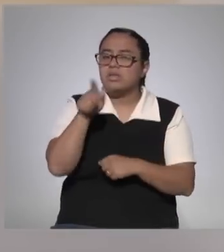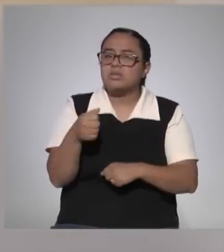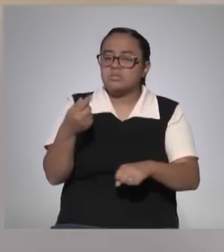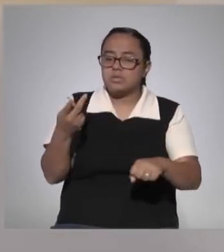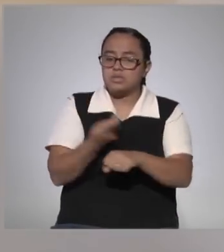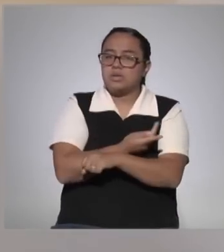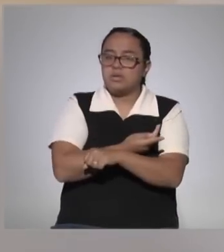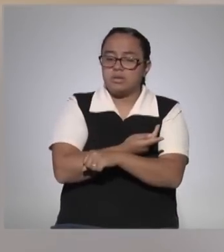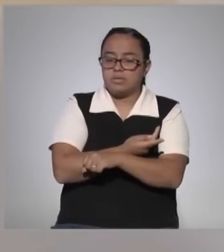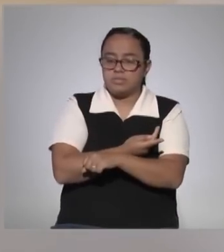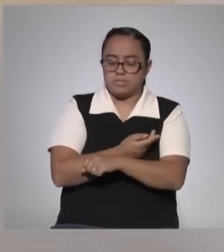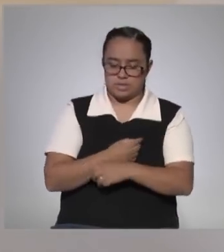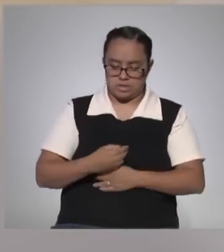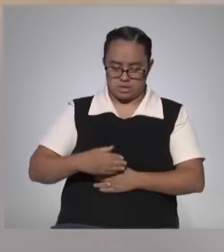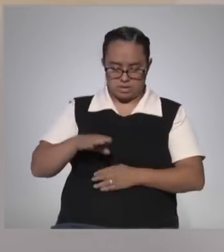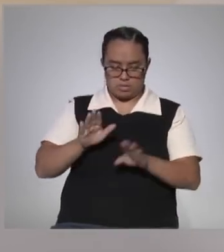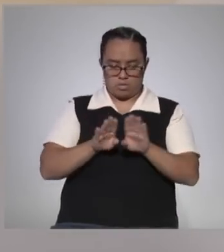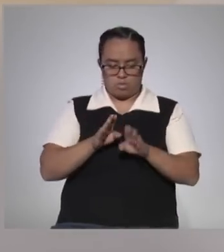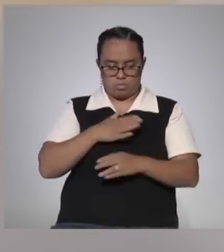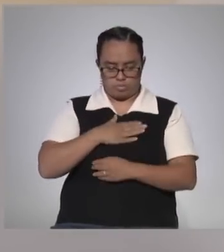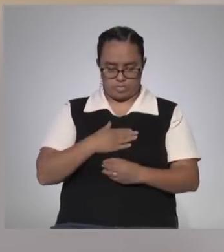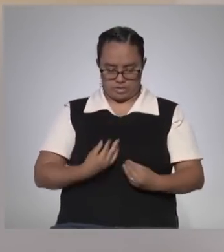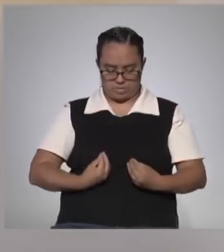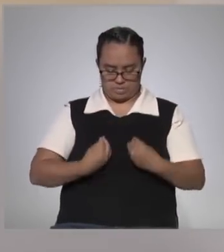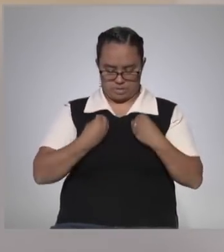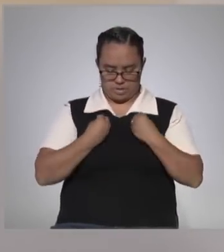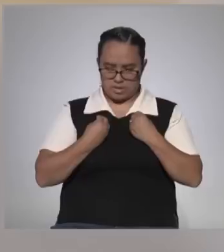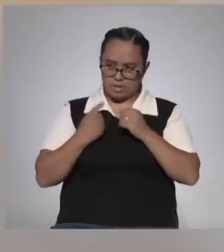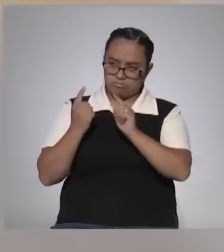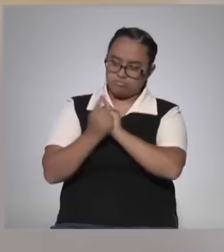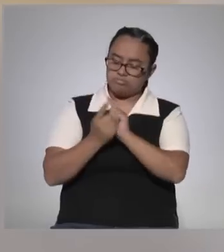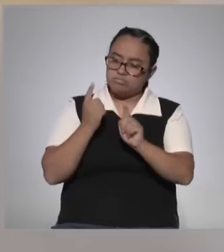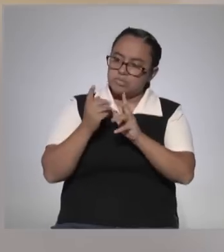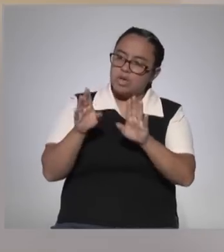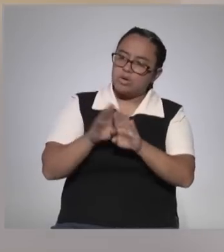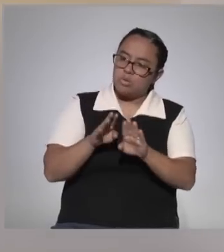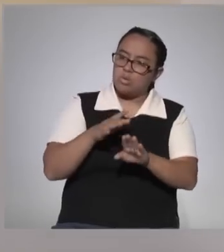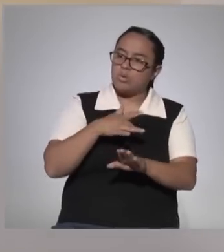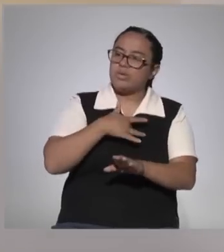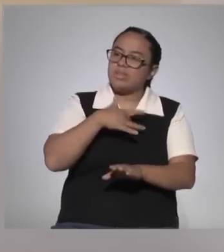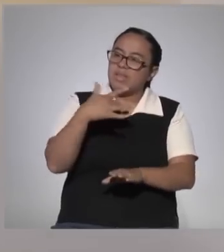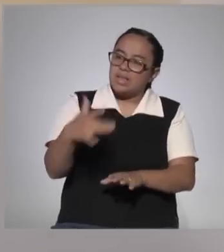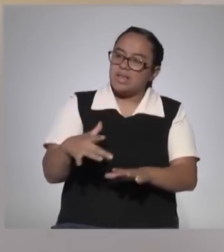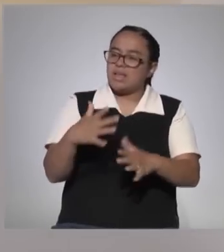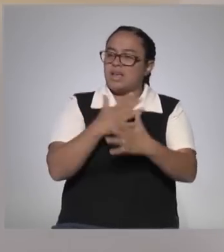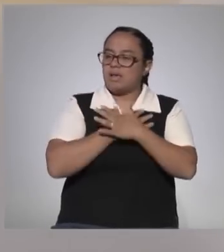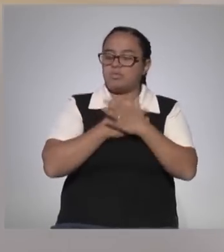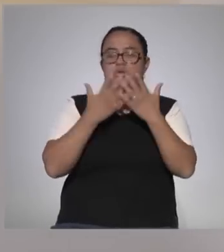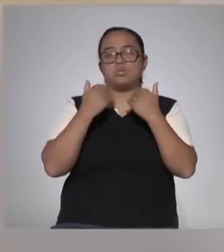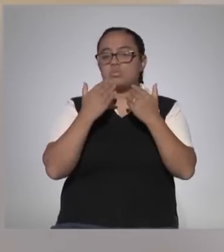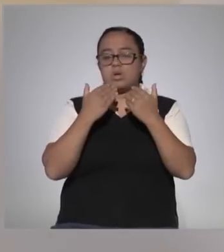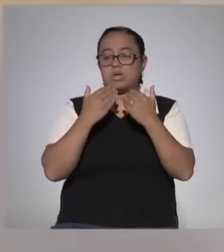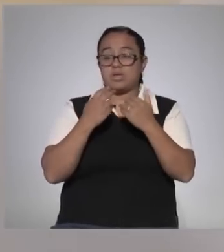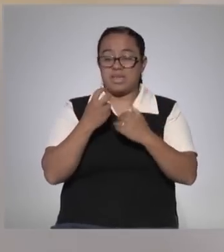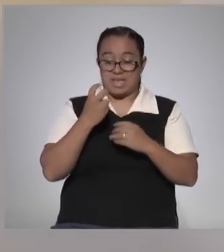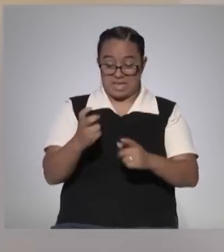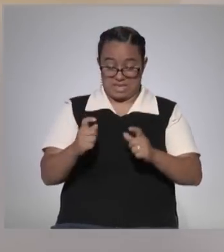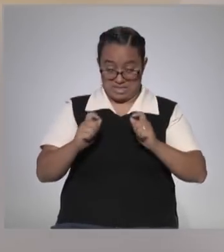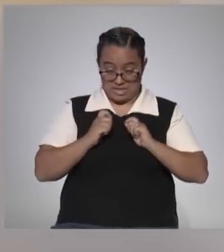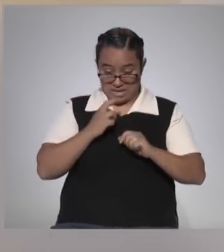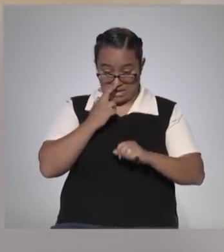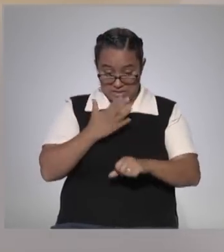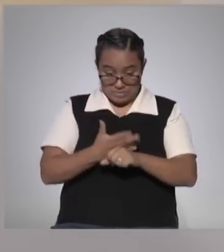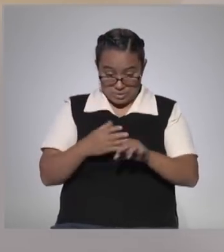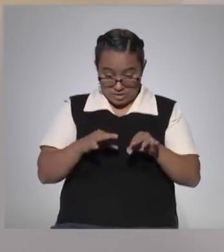cómo vivimos nuestra vida afectiva, ¿no? Y hace que vayamos soltando roles que son importantes, ¿no? Porque